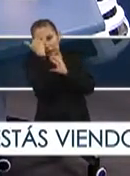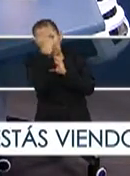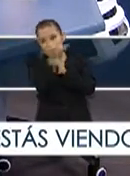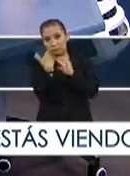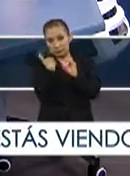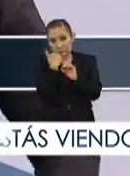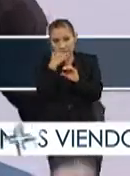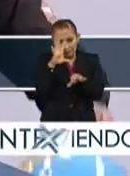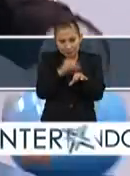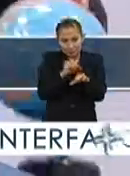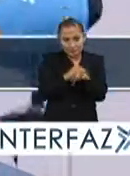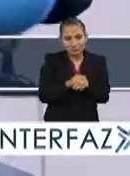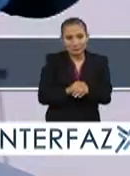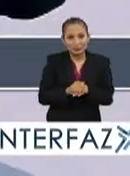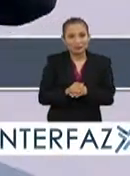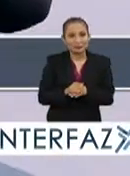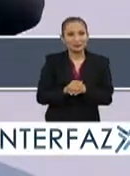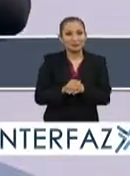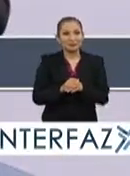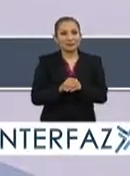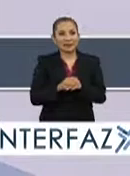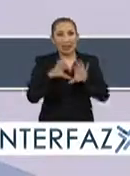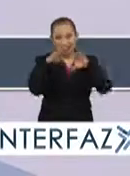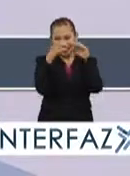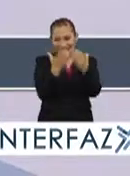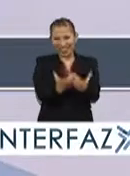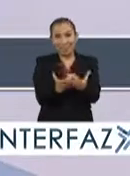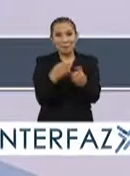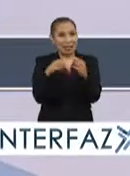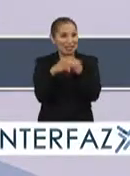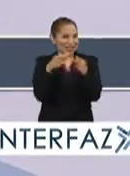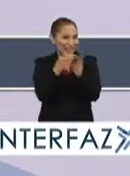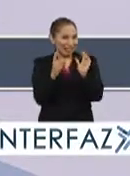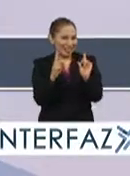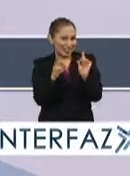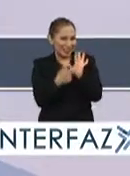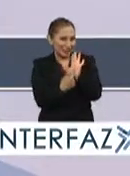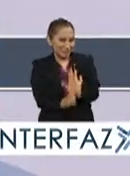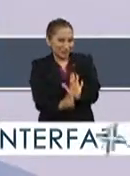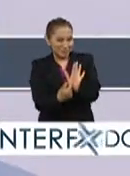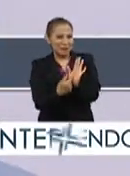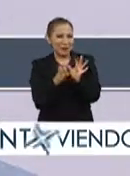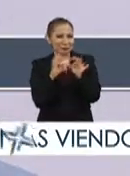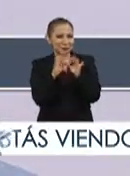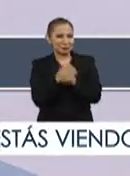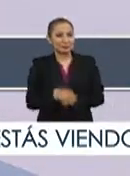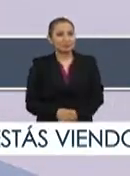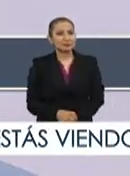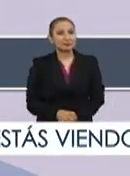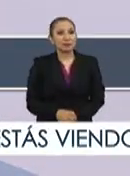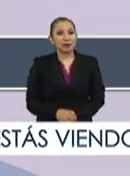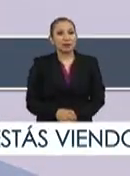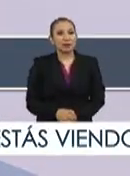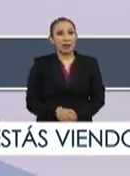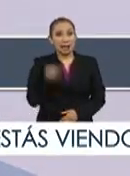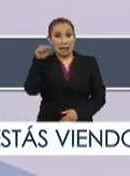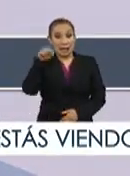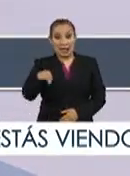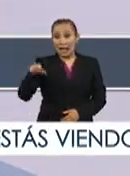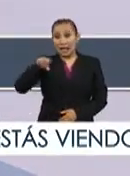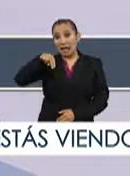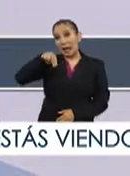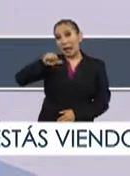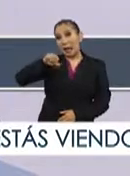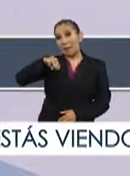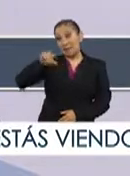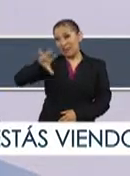Imaginemos, si me lo permiten. Claro, claro. Aquí traemos aquí trajo todo un material didáctico para mundo. Explicarnos. Ellos van a estar viendo el eclipse